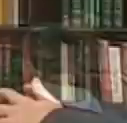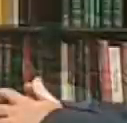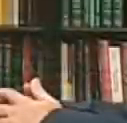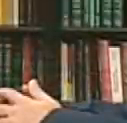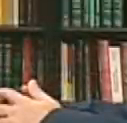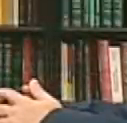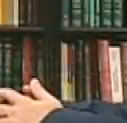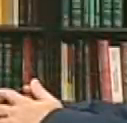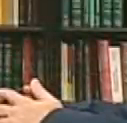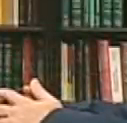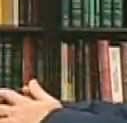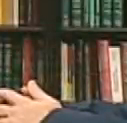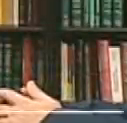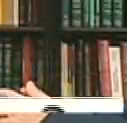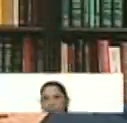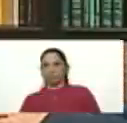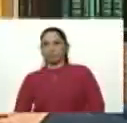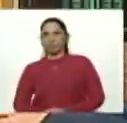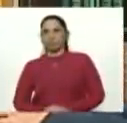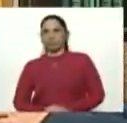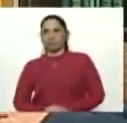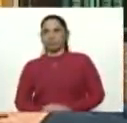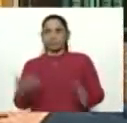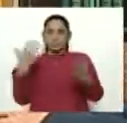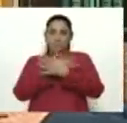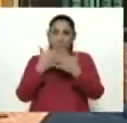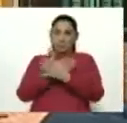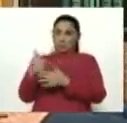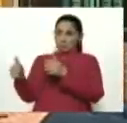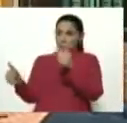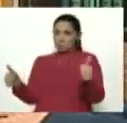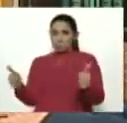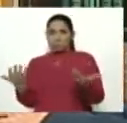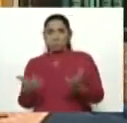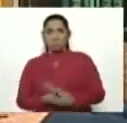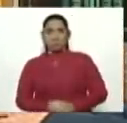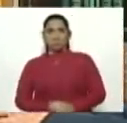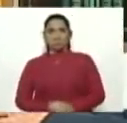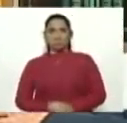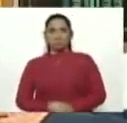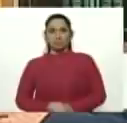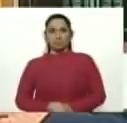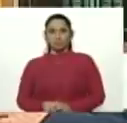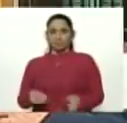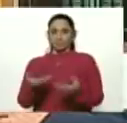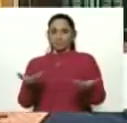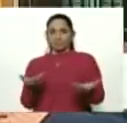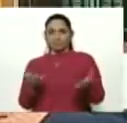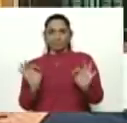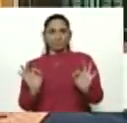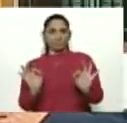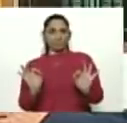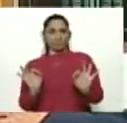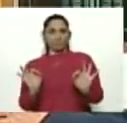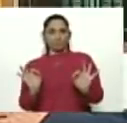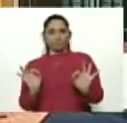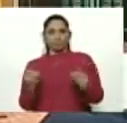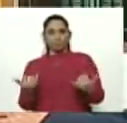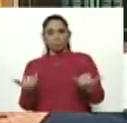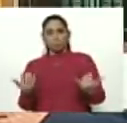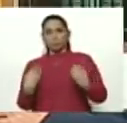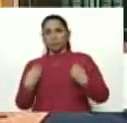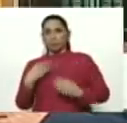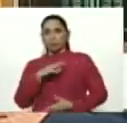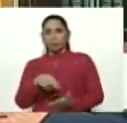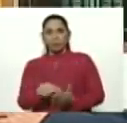tan contradictorias políticamente se encuentran lado a lado, siendo ello el auténtico acontecer de la vida